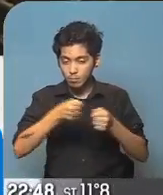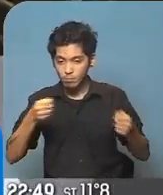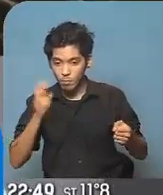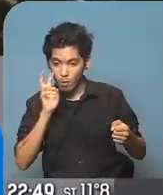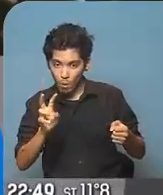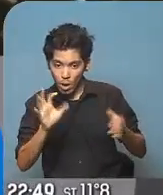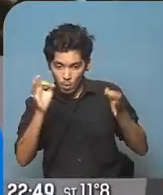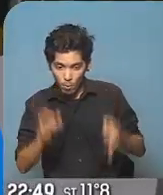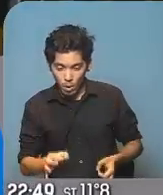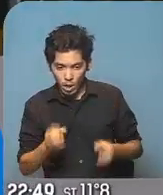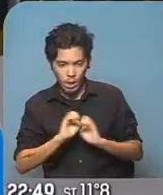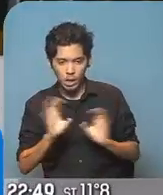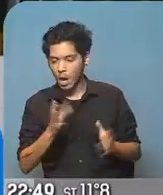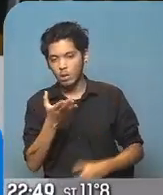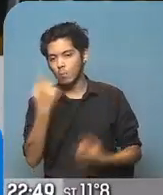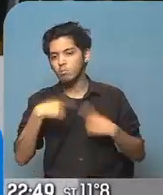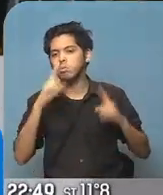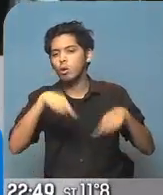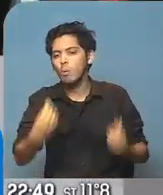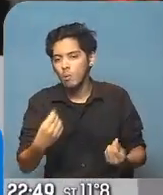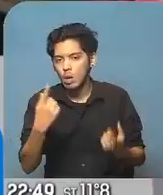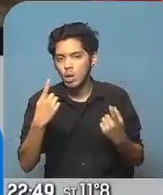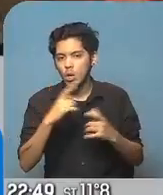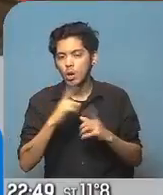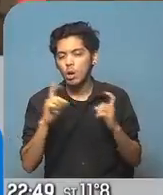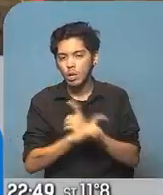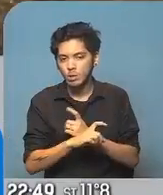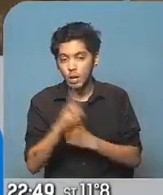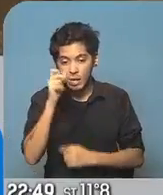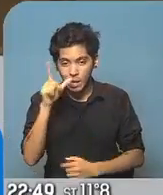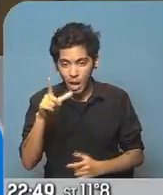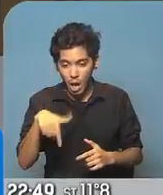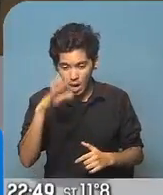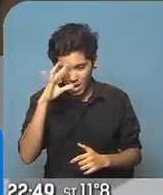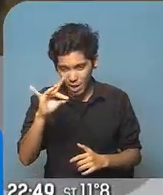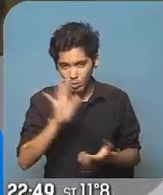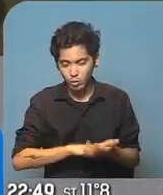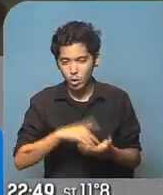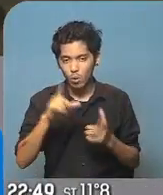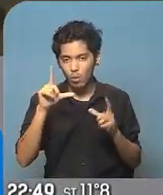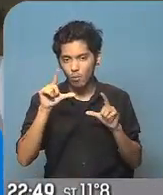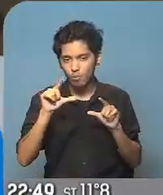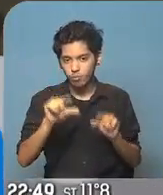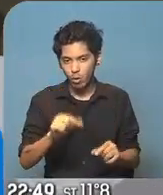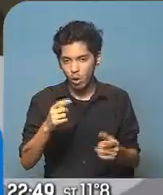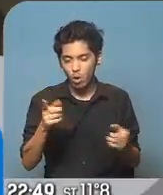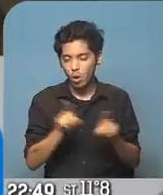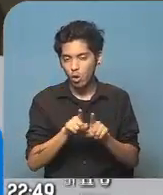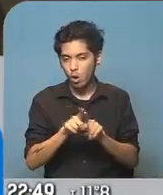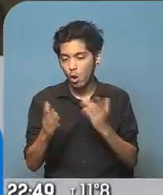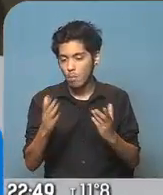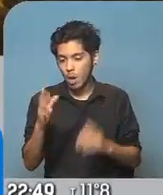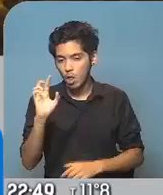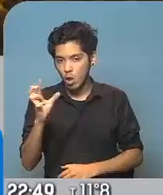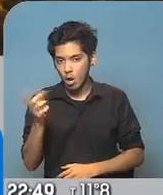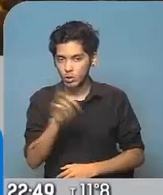por detrás. La caída del real estuvo casi a su nivel récord en cuanto al aumento del dólar, ¿no? Es decir, la otra